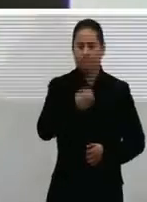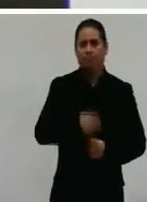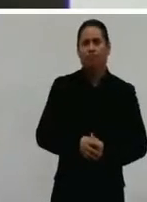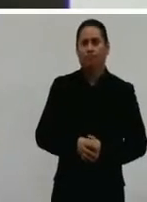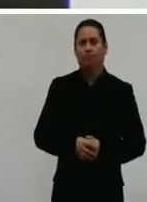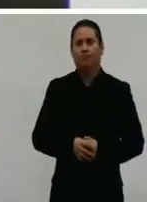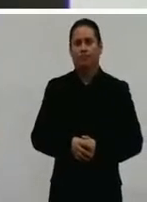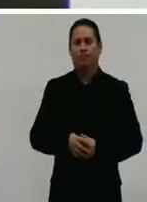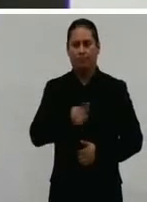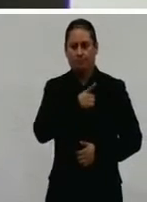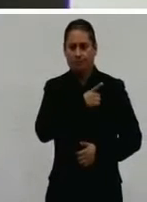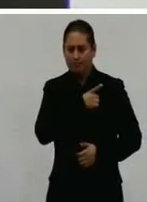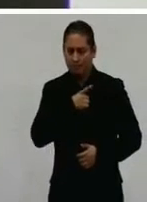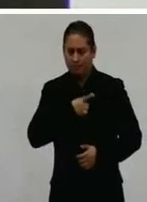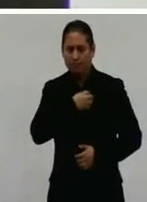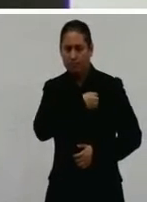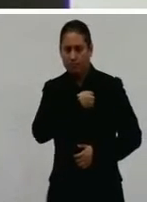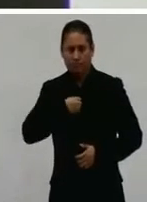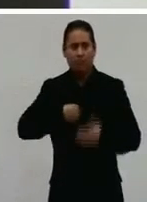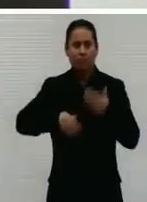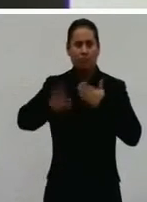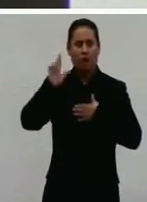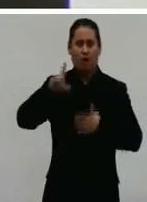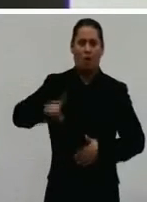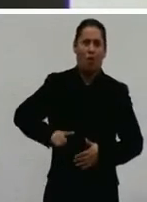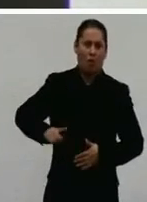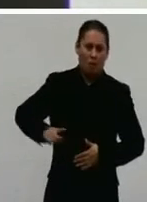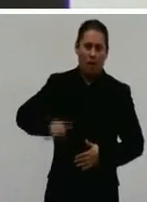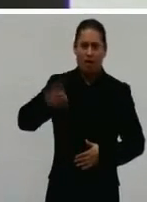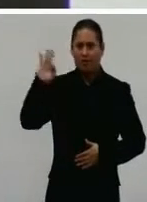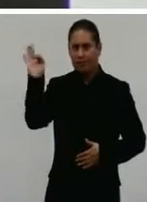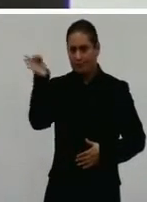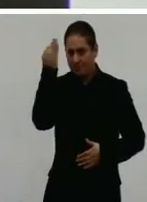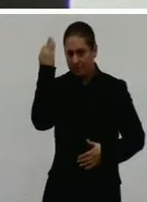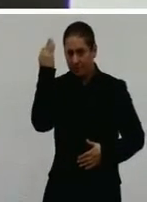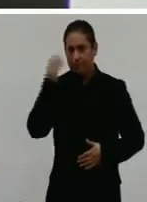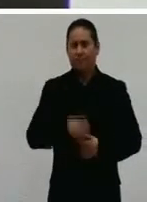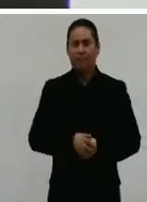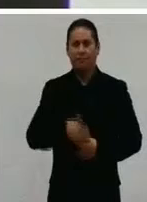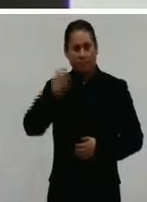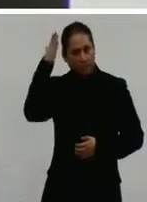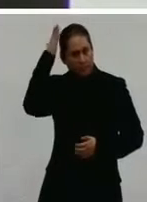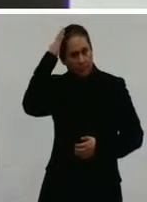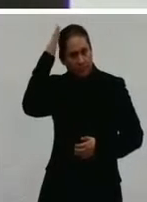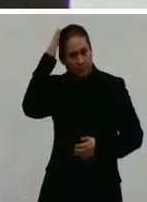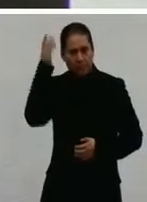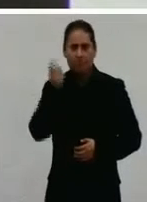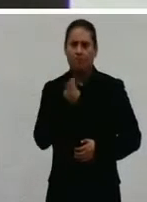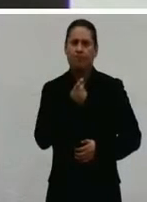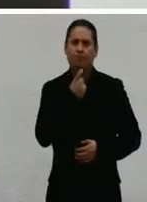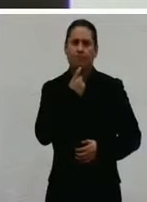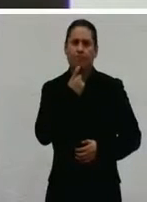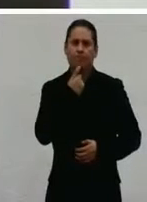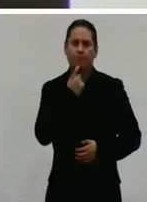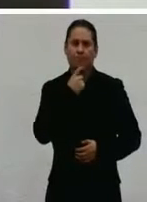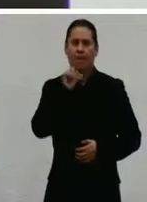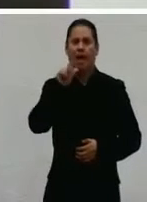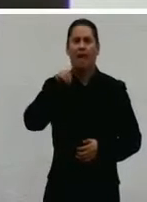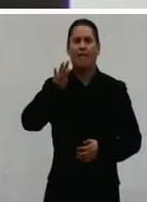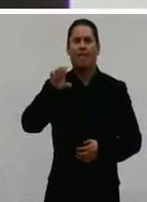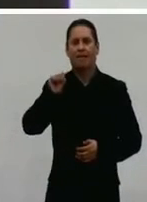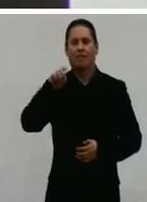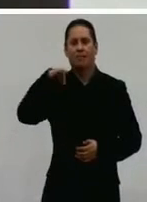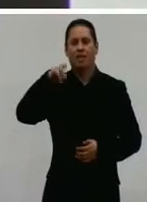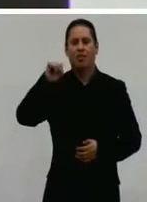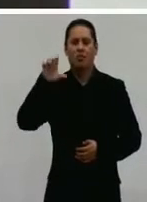nuestro compromiso con el gobierno de la república que encabeza el presidente andrés manuel